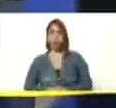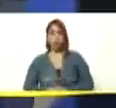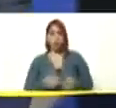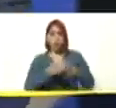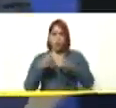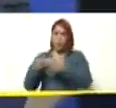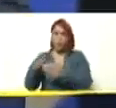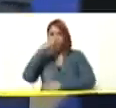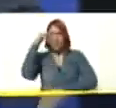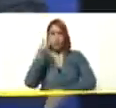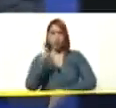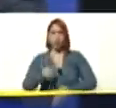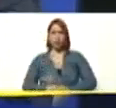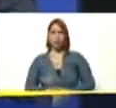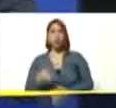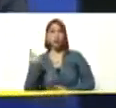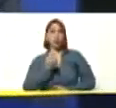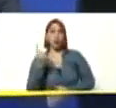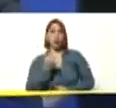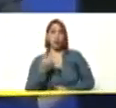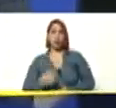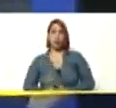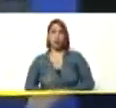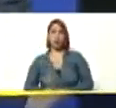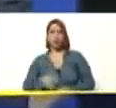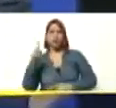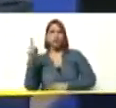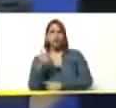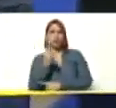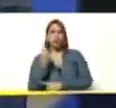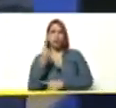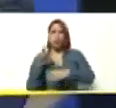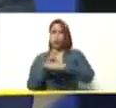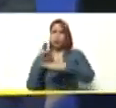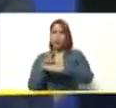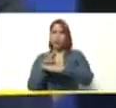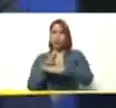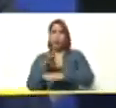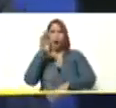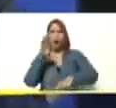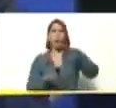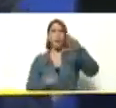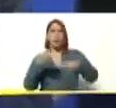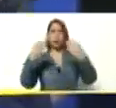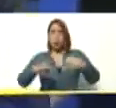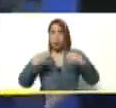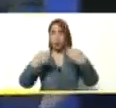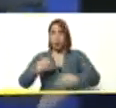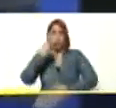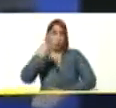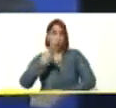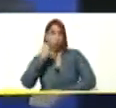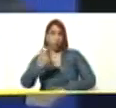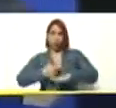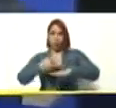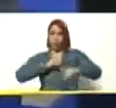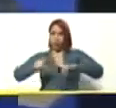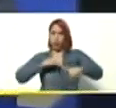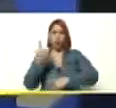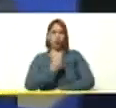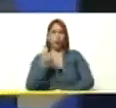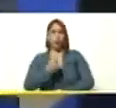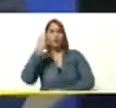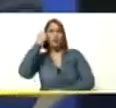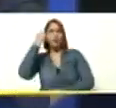del partido, que solamente... La utilizamos a veces, normalmente, nosotros los políticos gobernantes, solamente para el día de